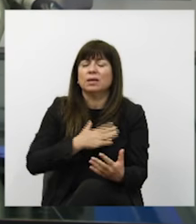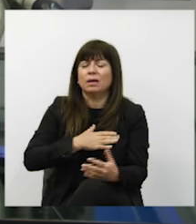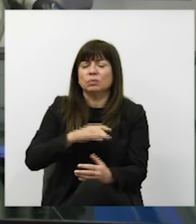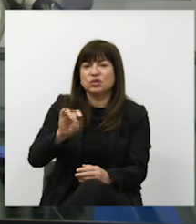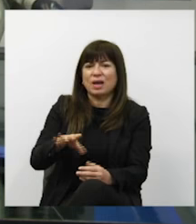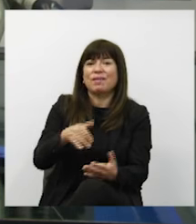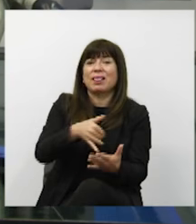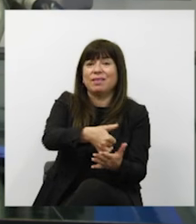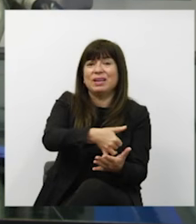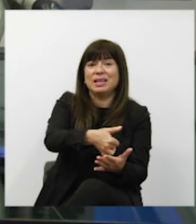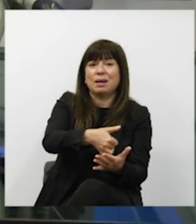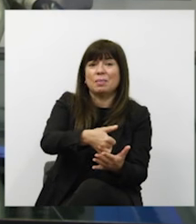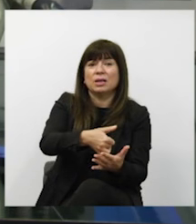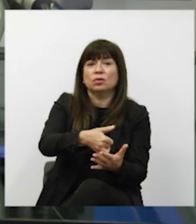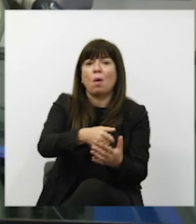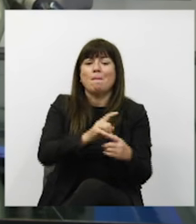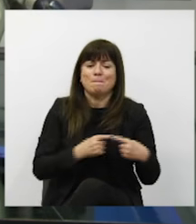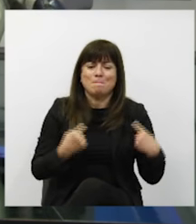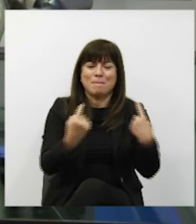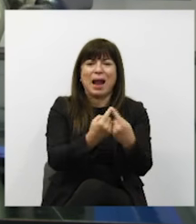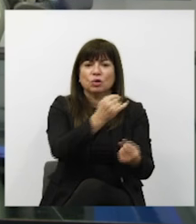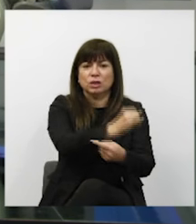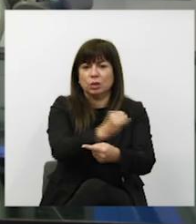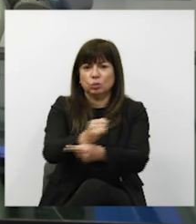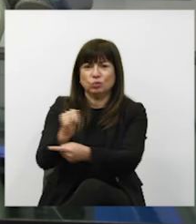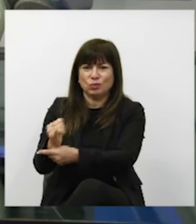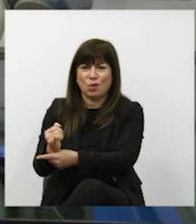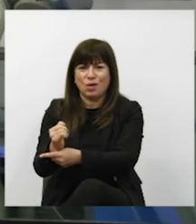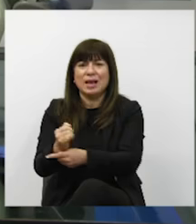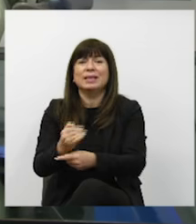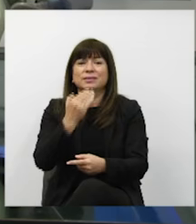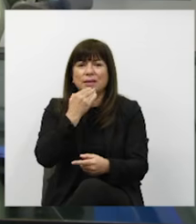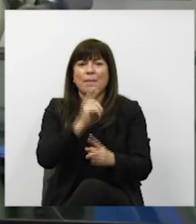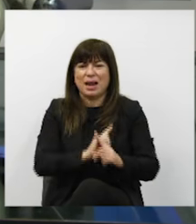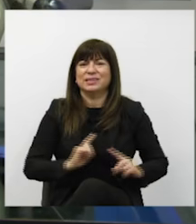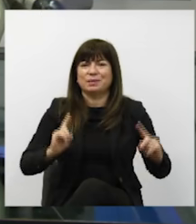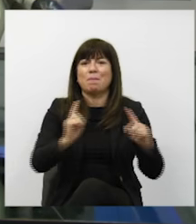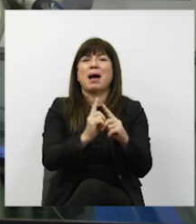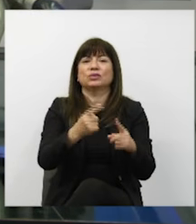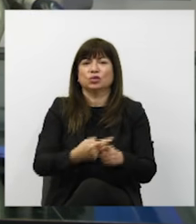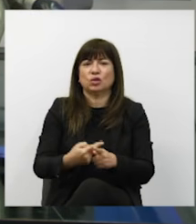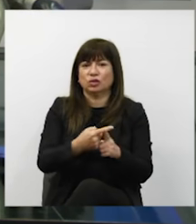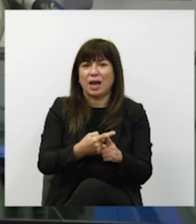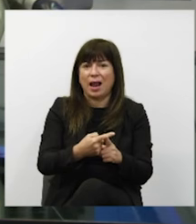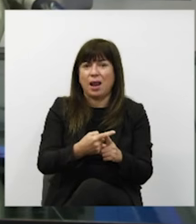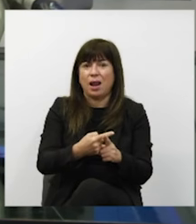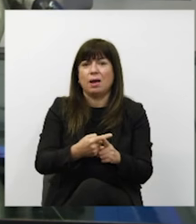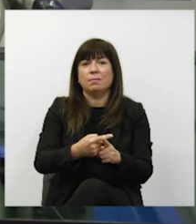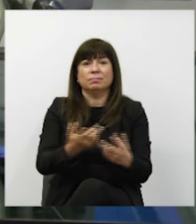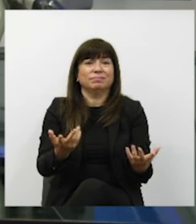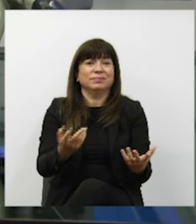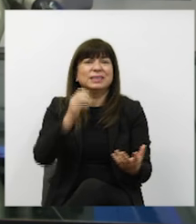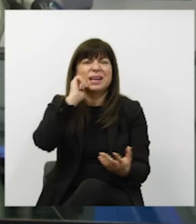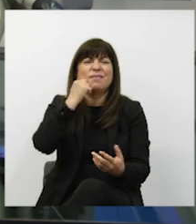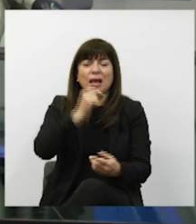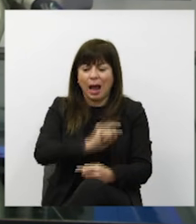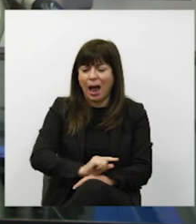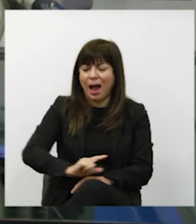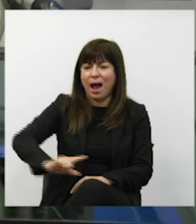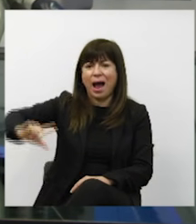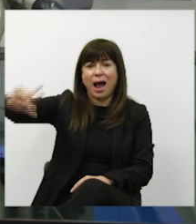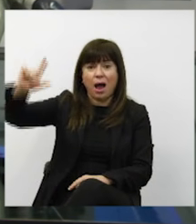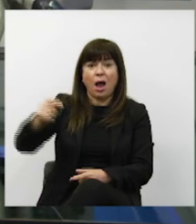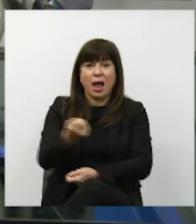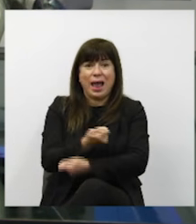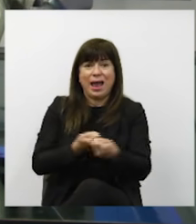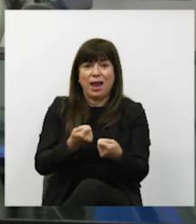el debilitamiento de nuestro marco institucional, el debilitamiento de nuestro pacto social. Porque no hay duda, en el fondo, que para que una economía crezca, un requisito,